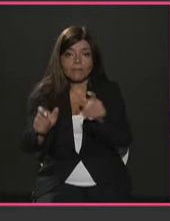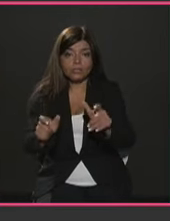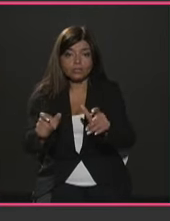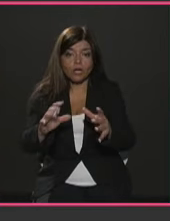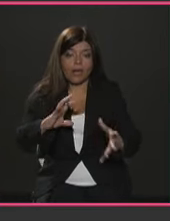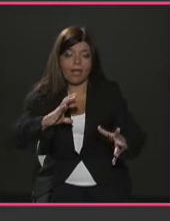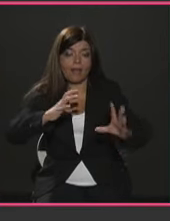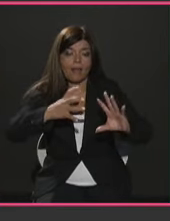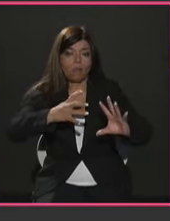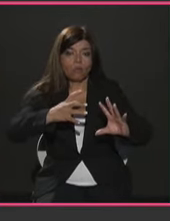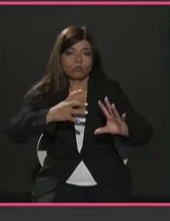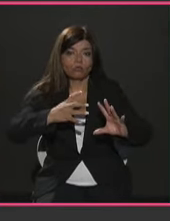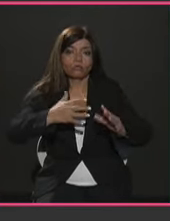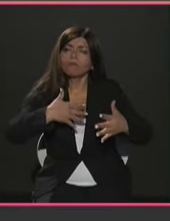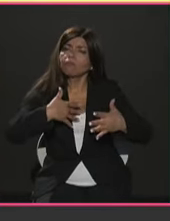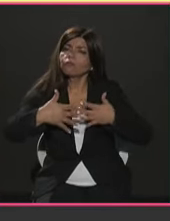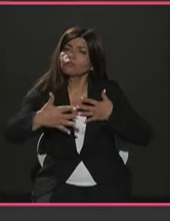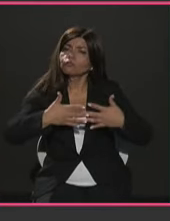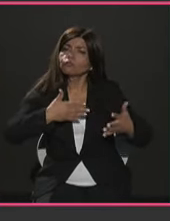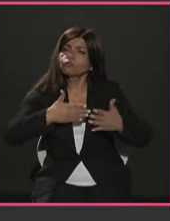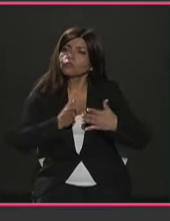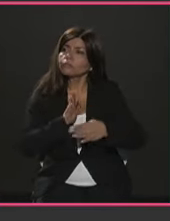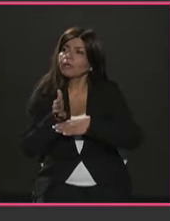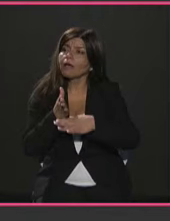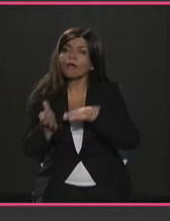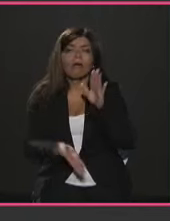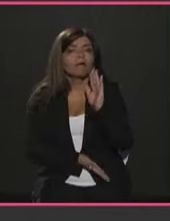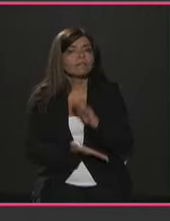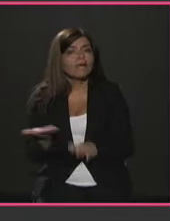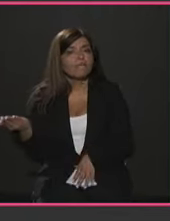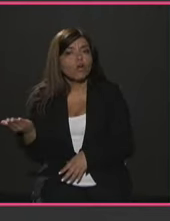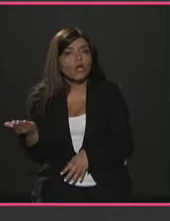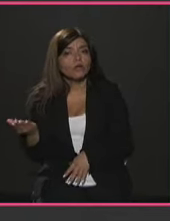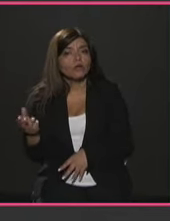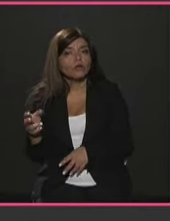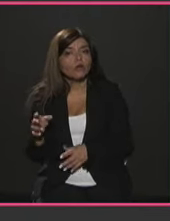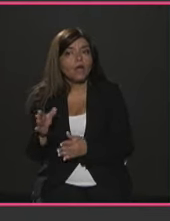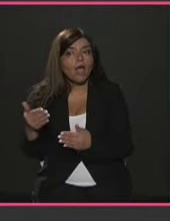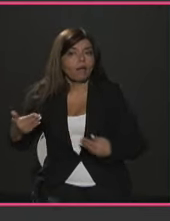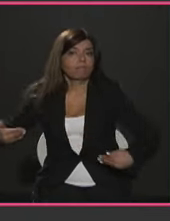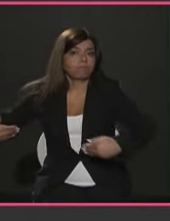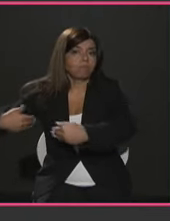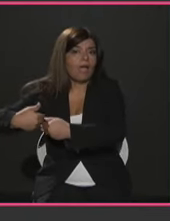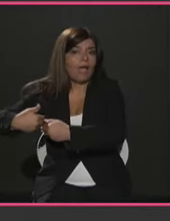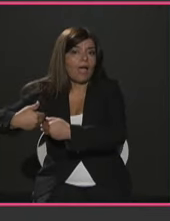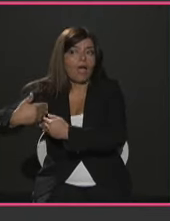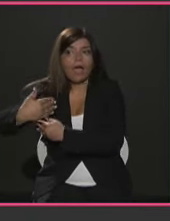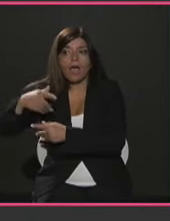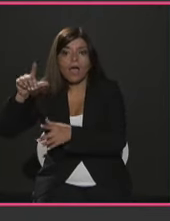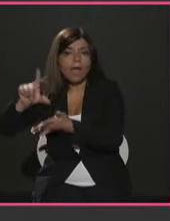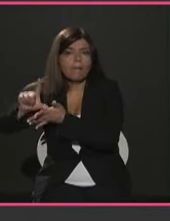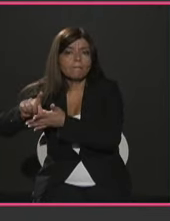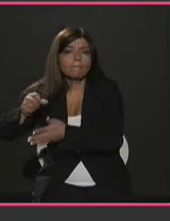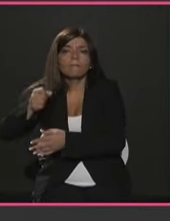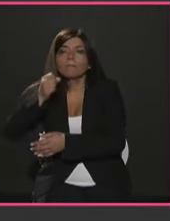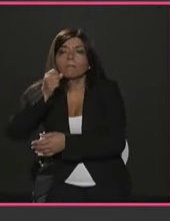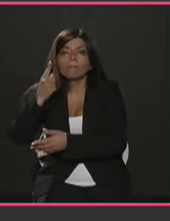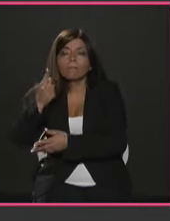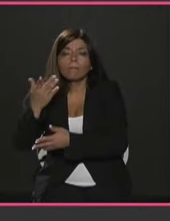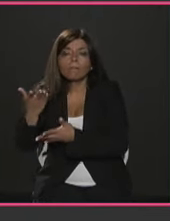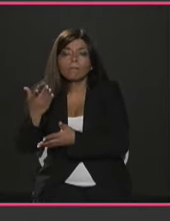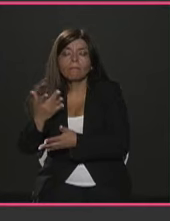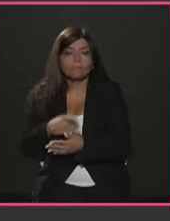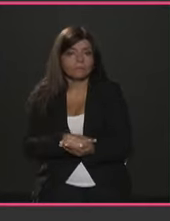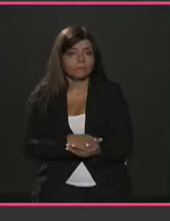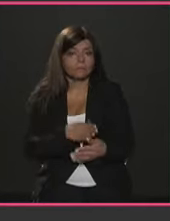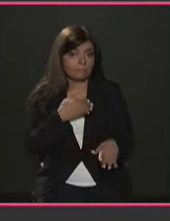mundo A dónde Creen ustedes que se fueron a refugiar esas personas ustedes